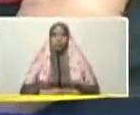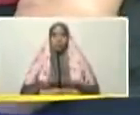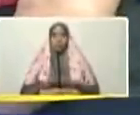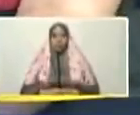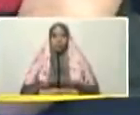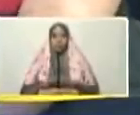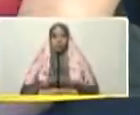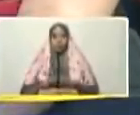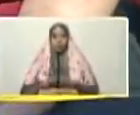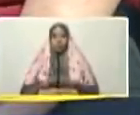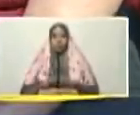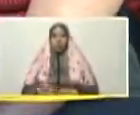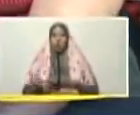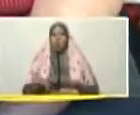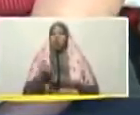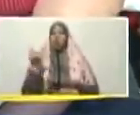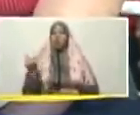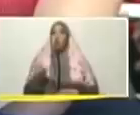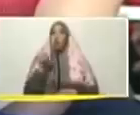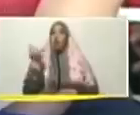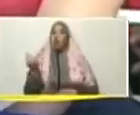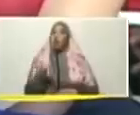y nos tocó solos